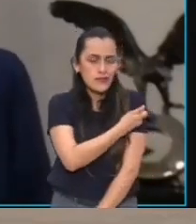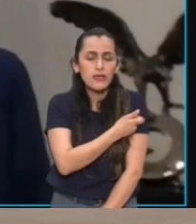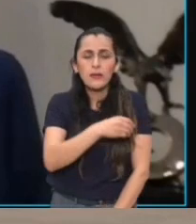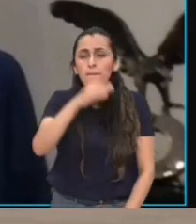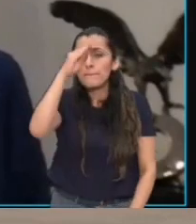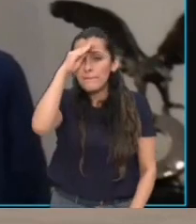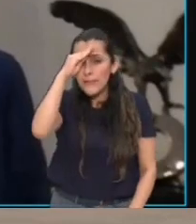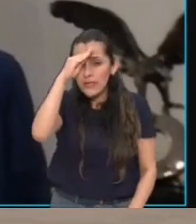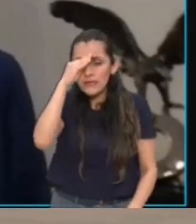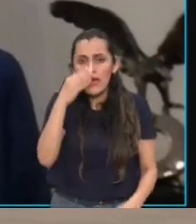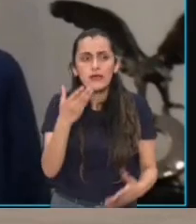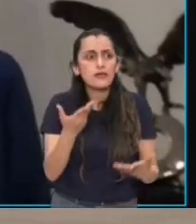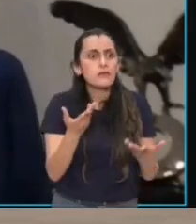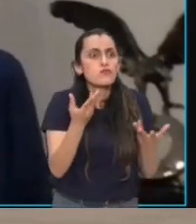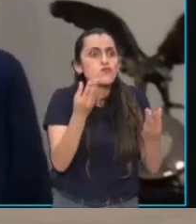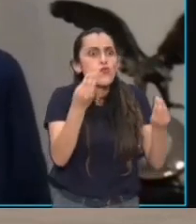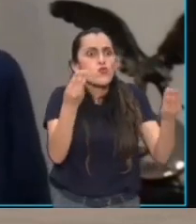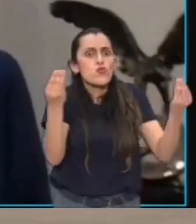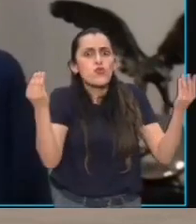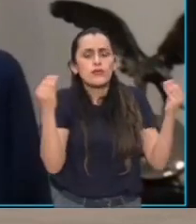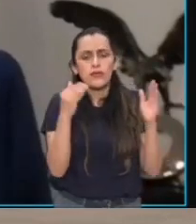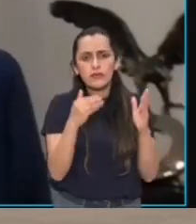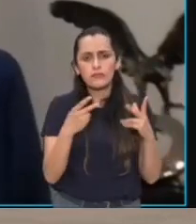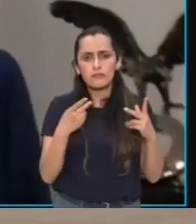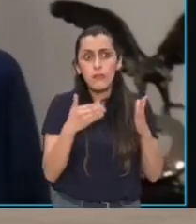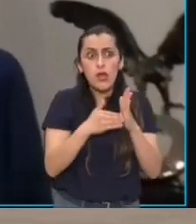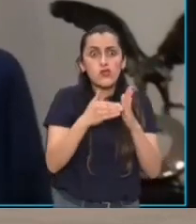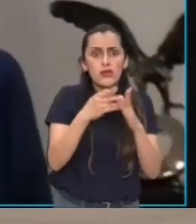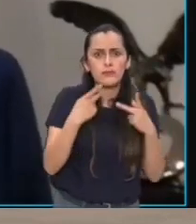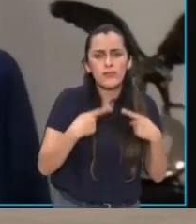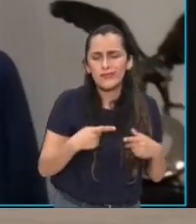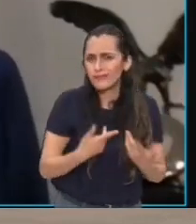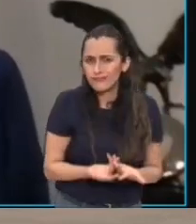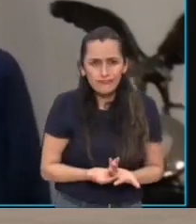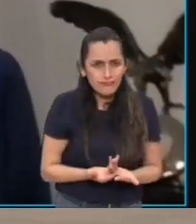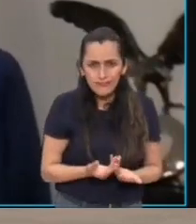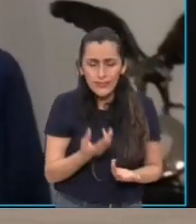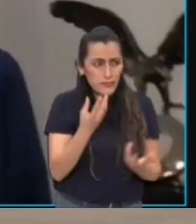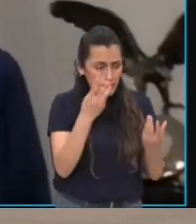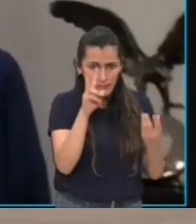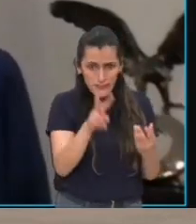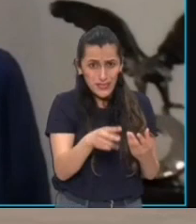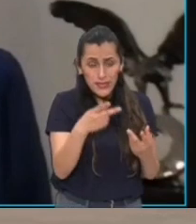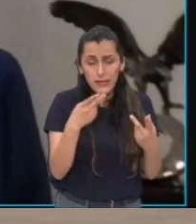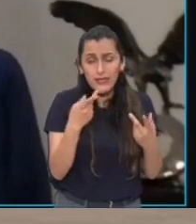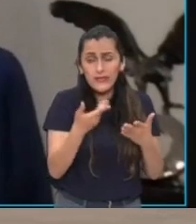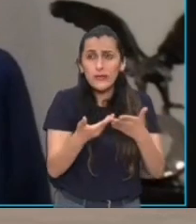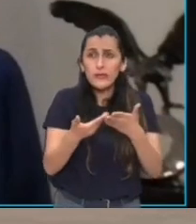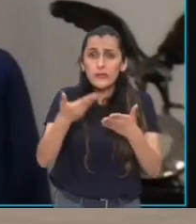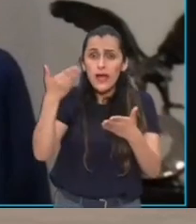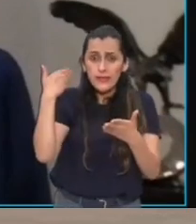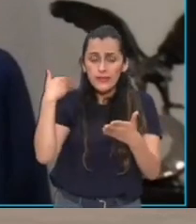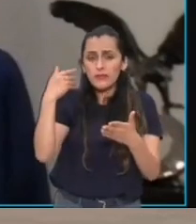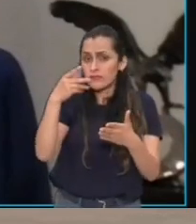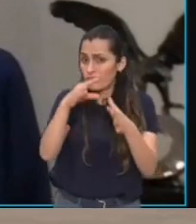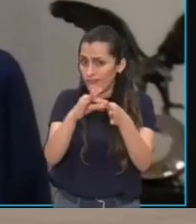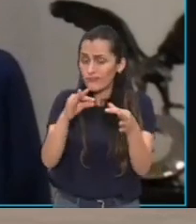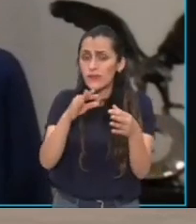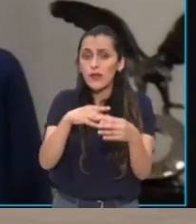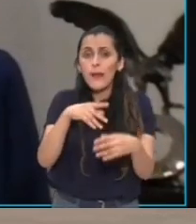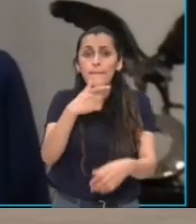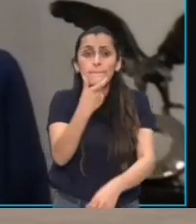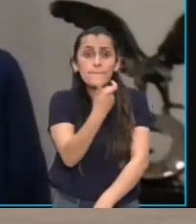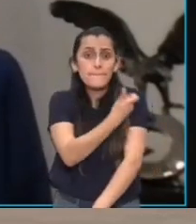de hogares de personas. Y vale la pena señalar con mucha claridad que la vacuna se compró a destiempo.